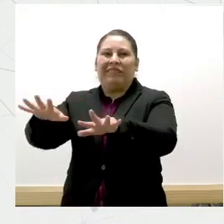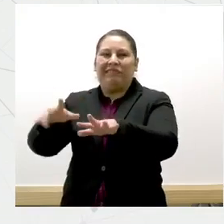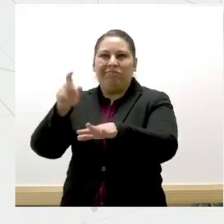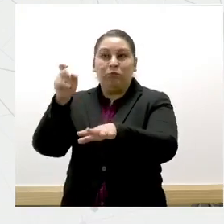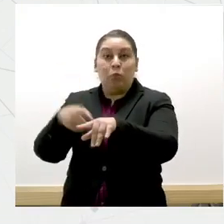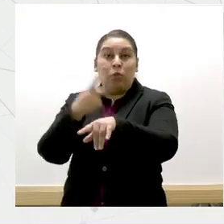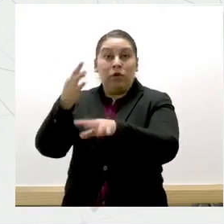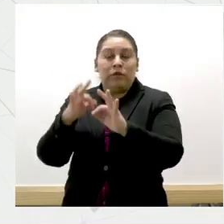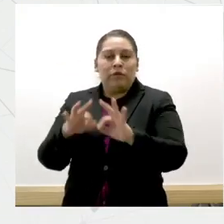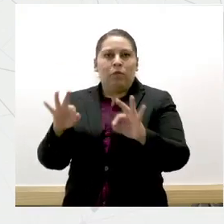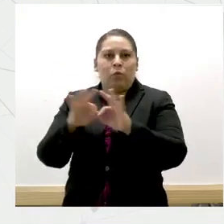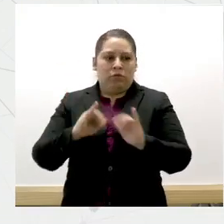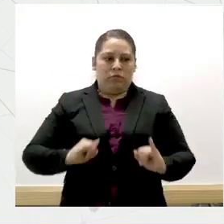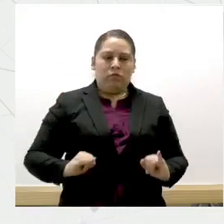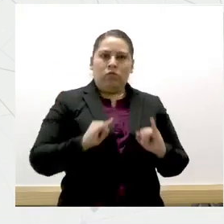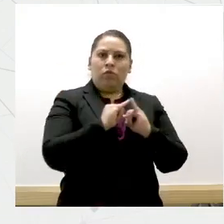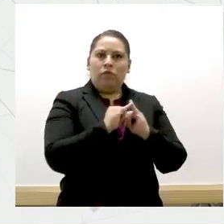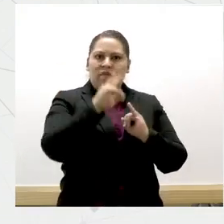instituciones se ejerza, ¿no?,